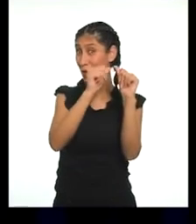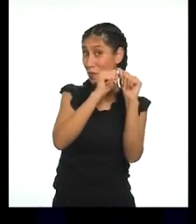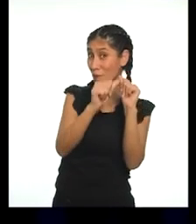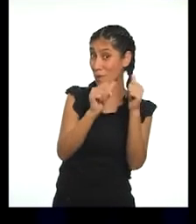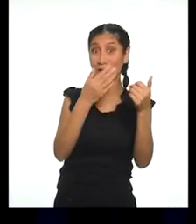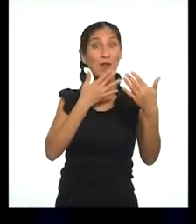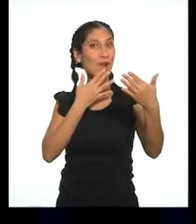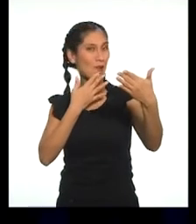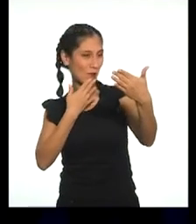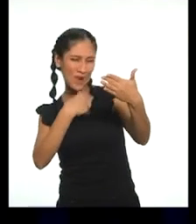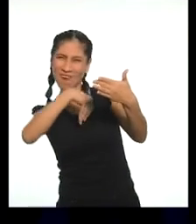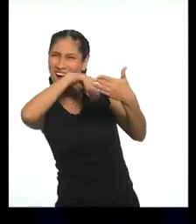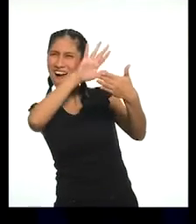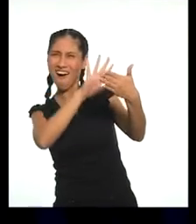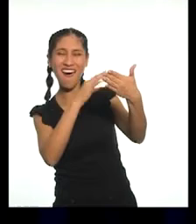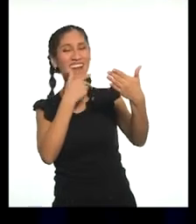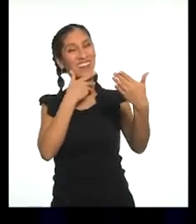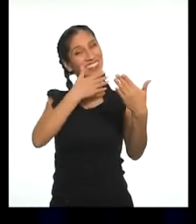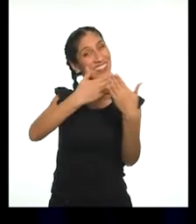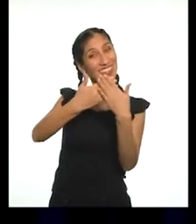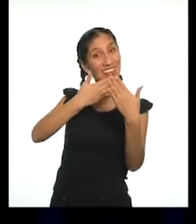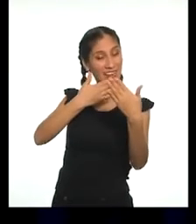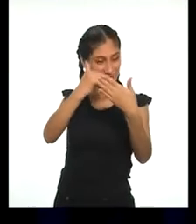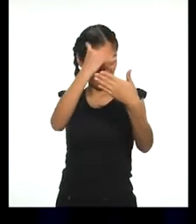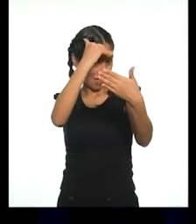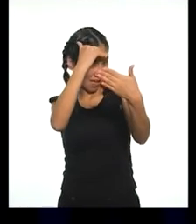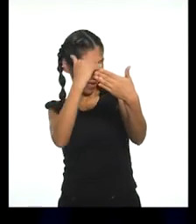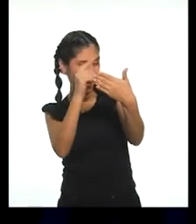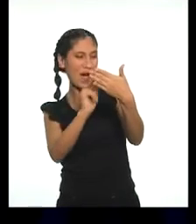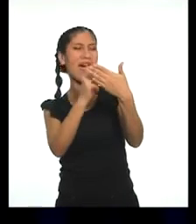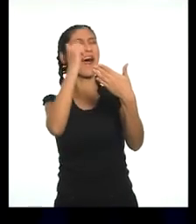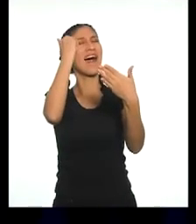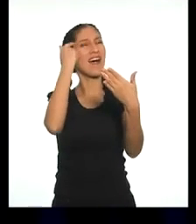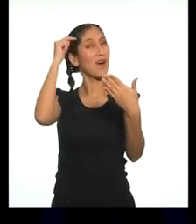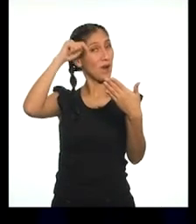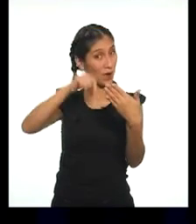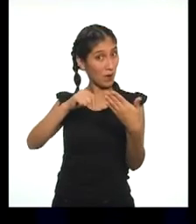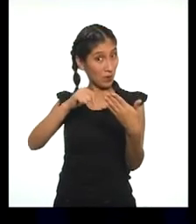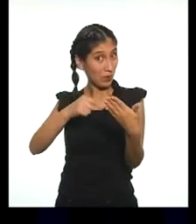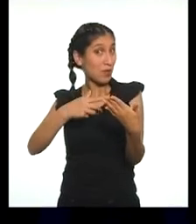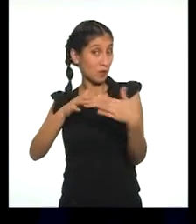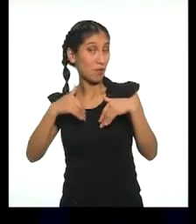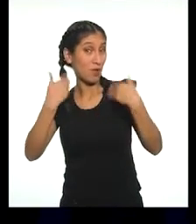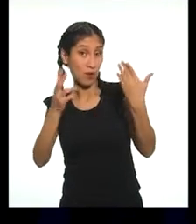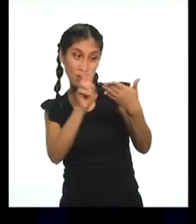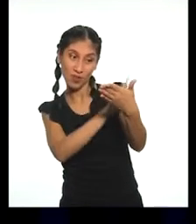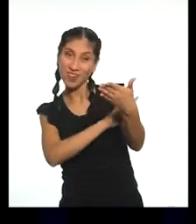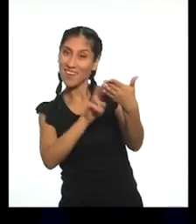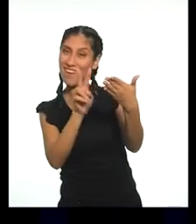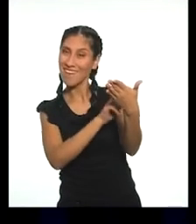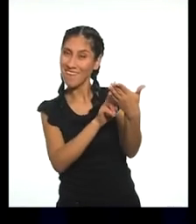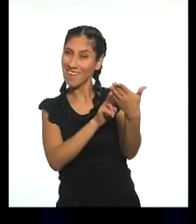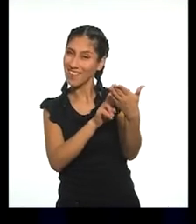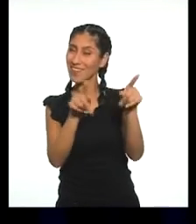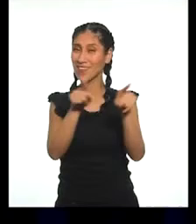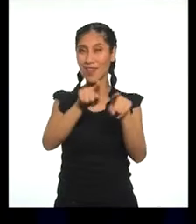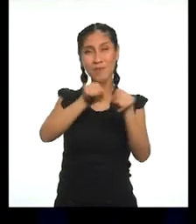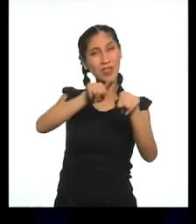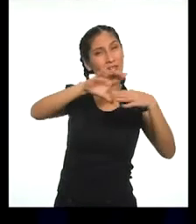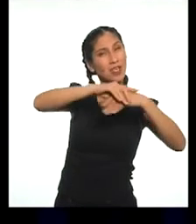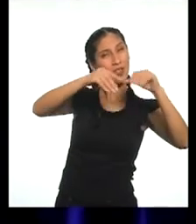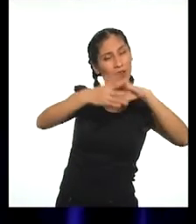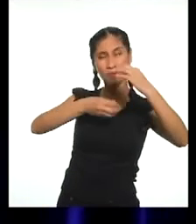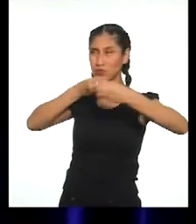los colores. Gracias a esa etapa, hoy, por ejemplo, podemos leer, contar y aprender